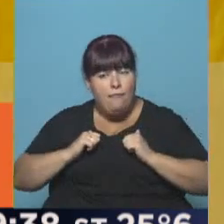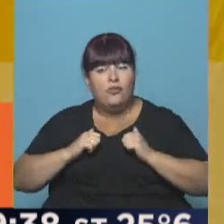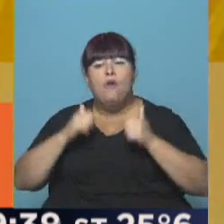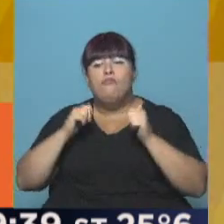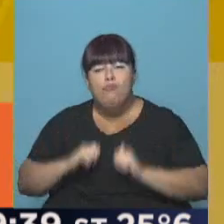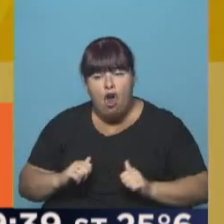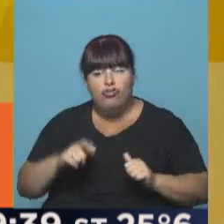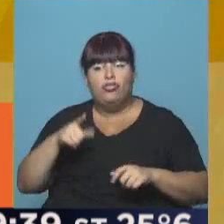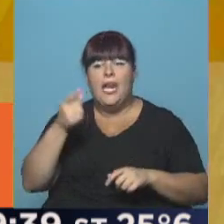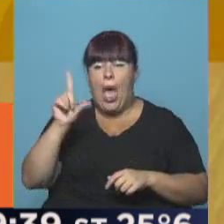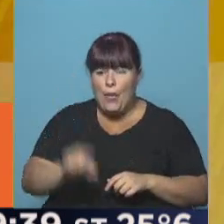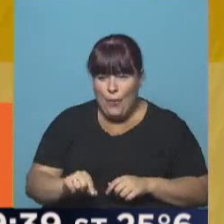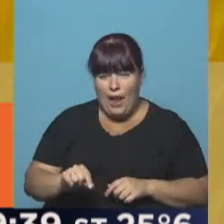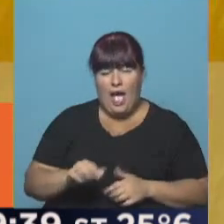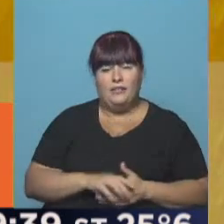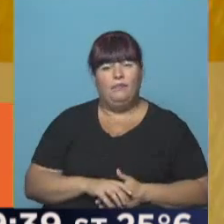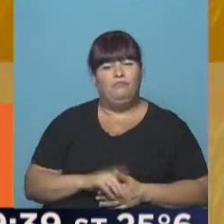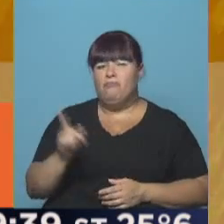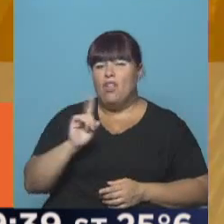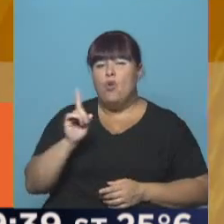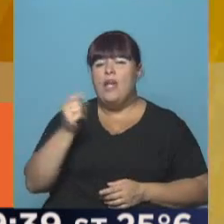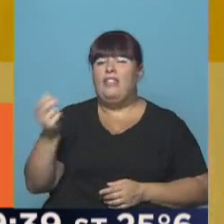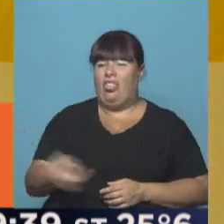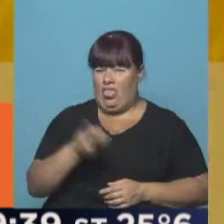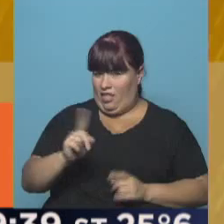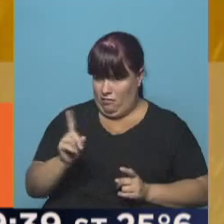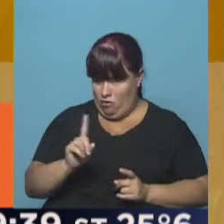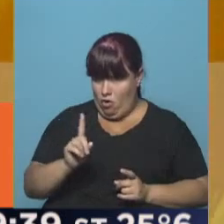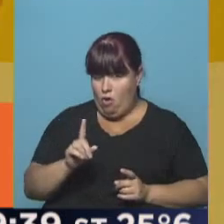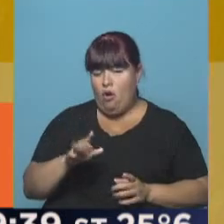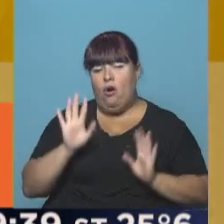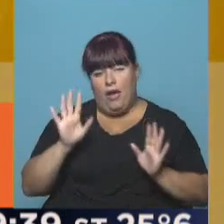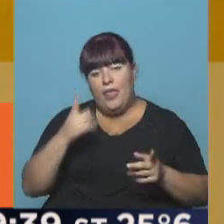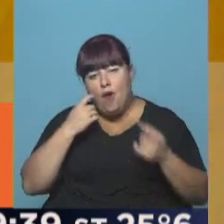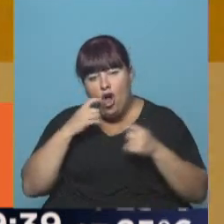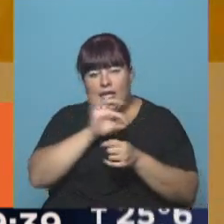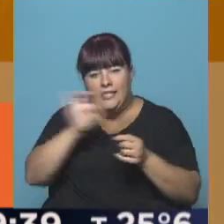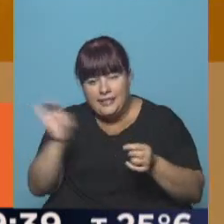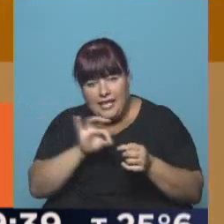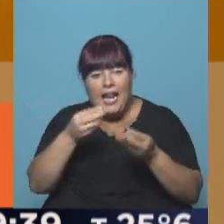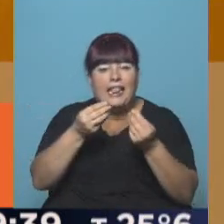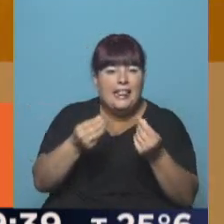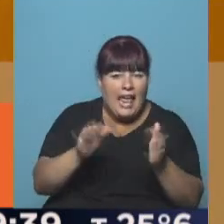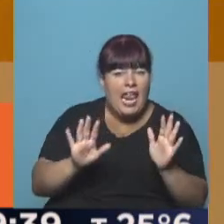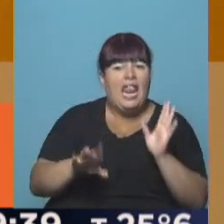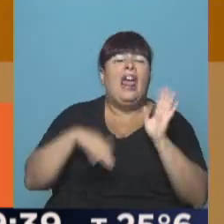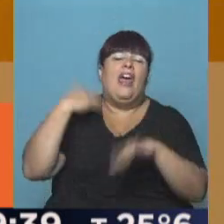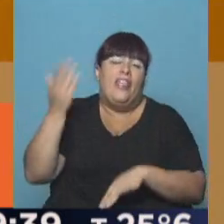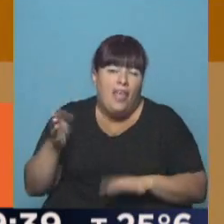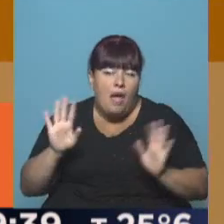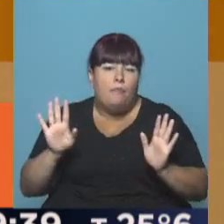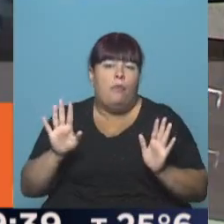mochila de bajo precio No necesariamente es de mala calidad la hay que controlar los cierres controlar la tela y después hay